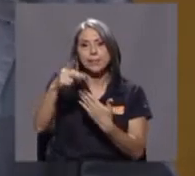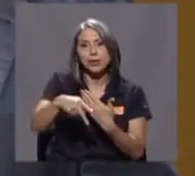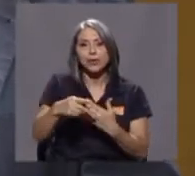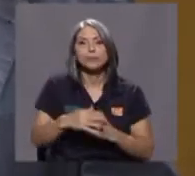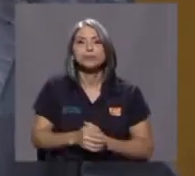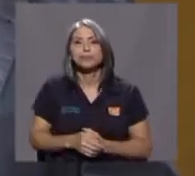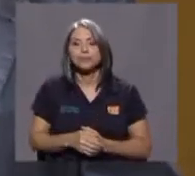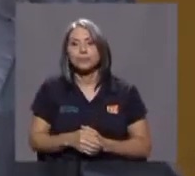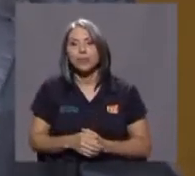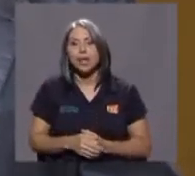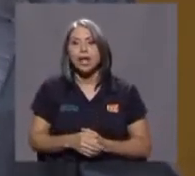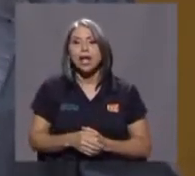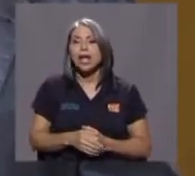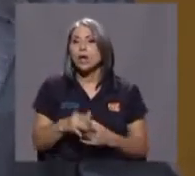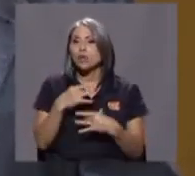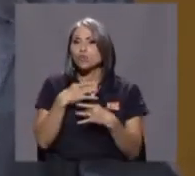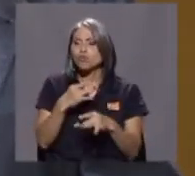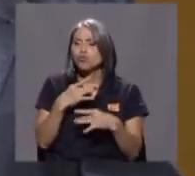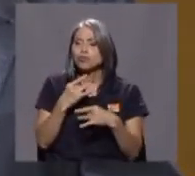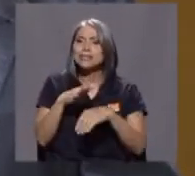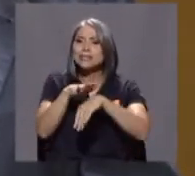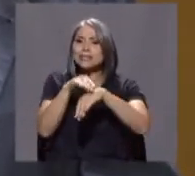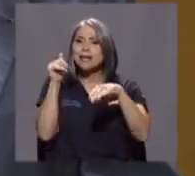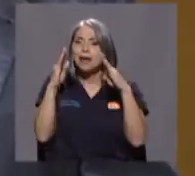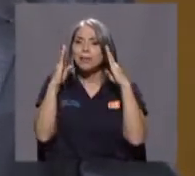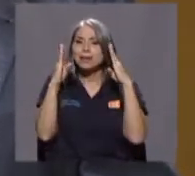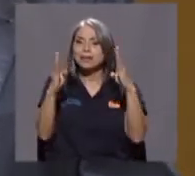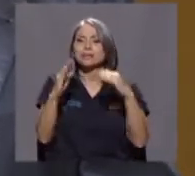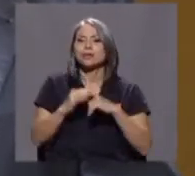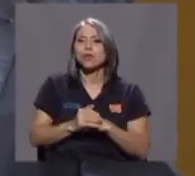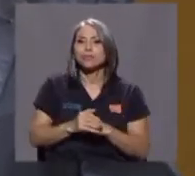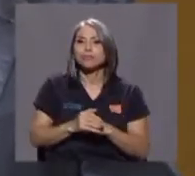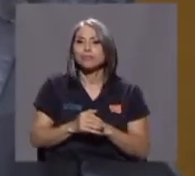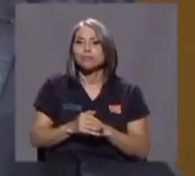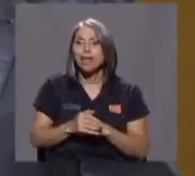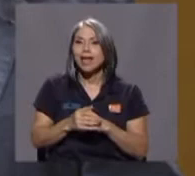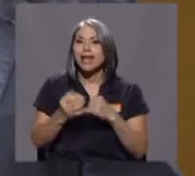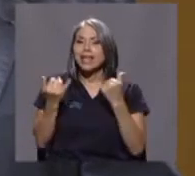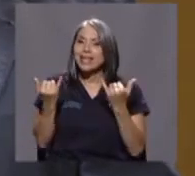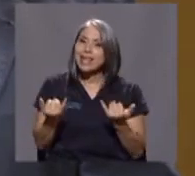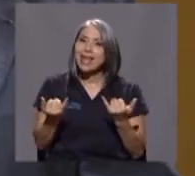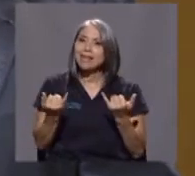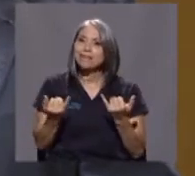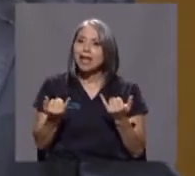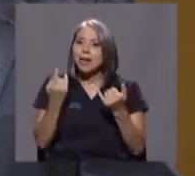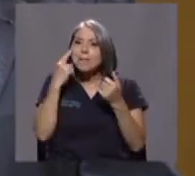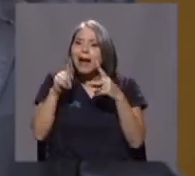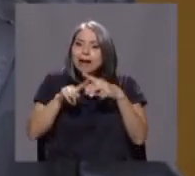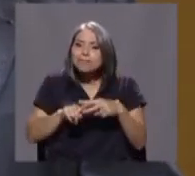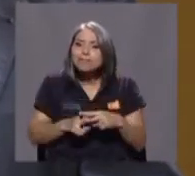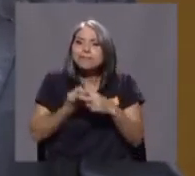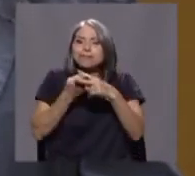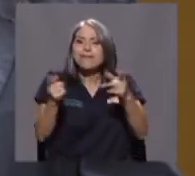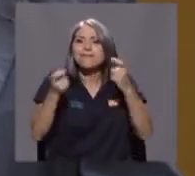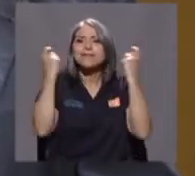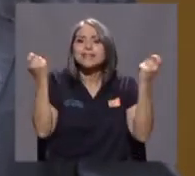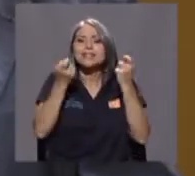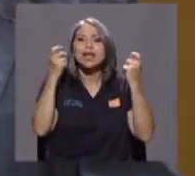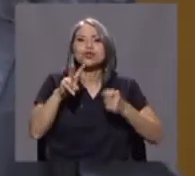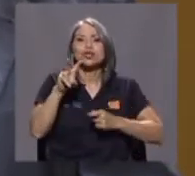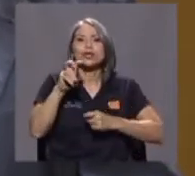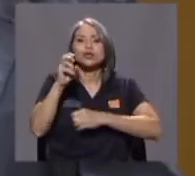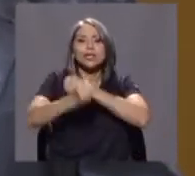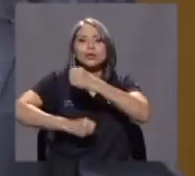la atención, muy interesante que se tome como punto de partida de los festejos del Bicentenario el hablar sobre